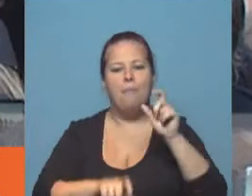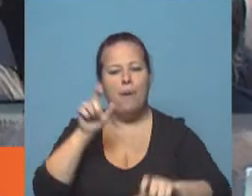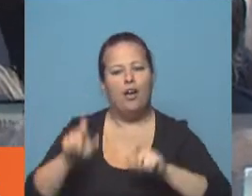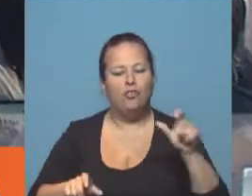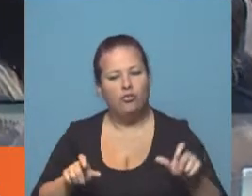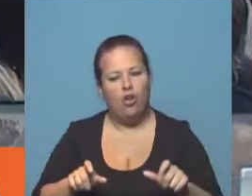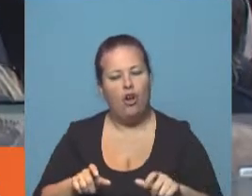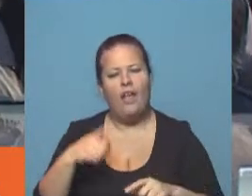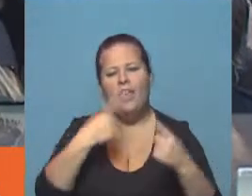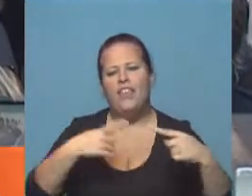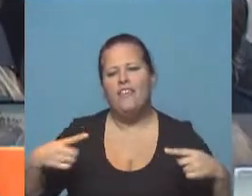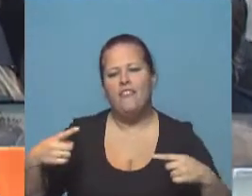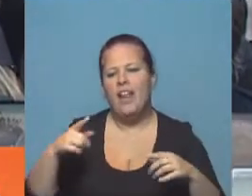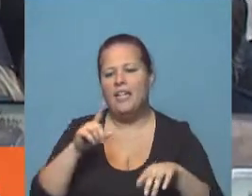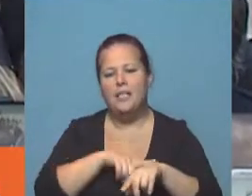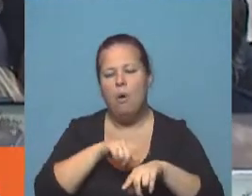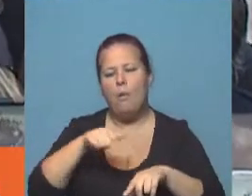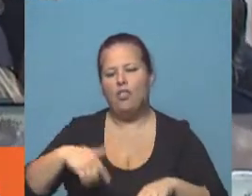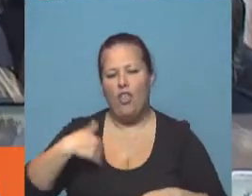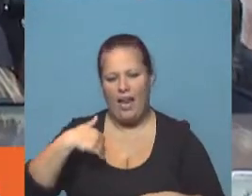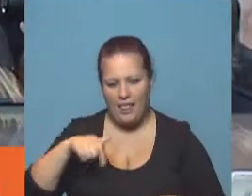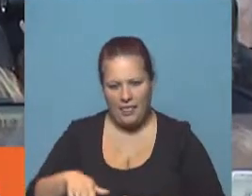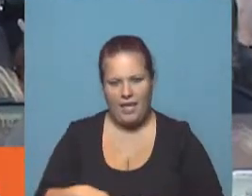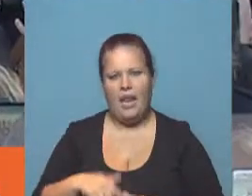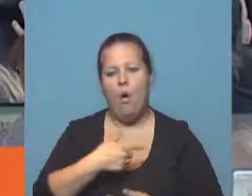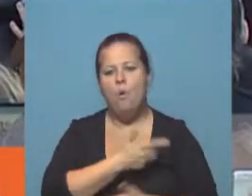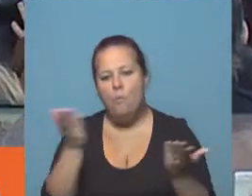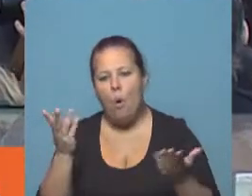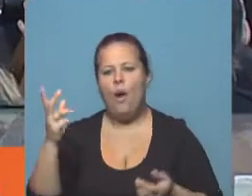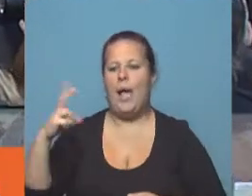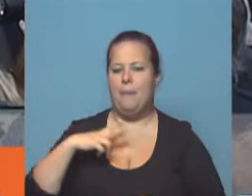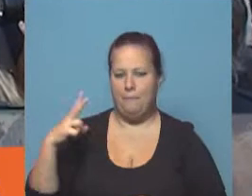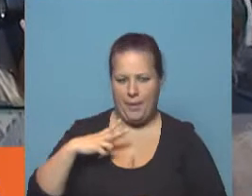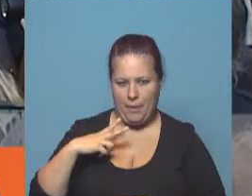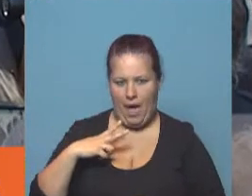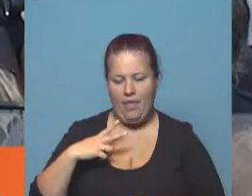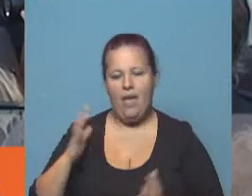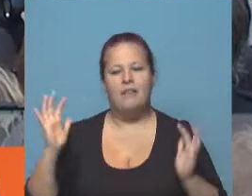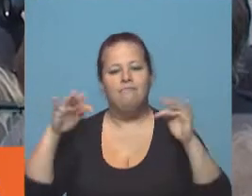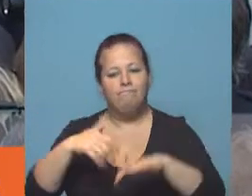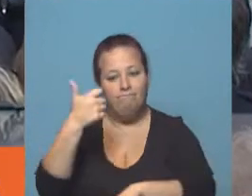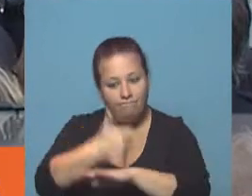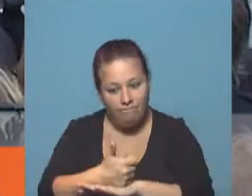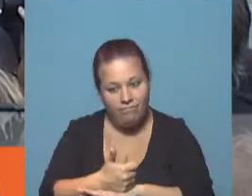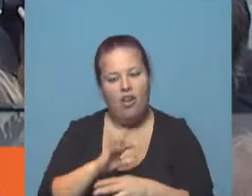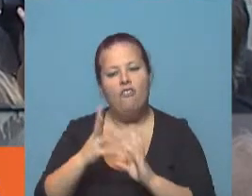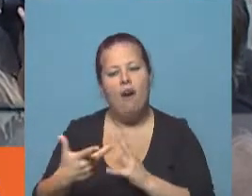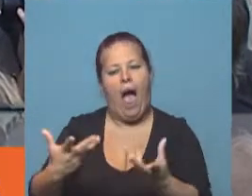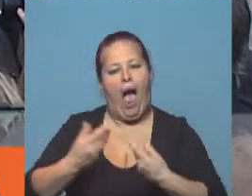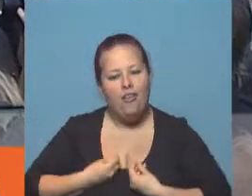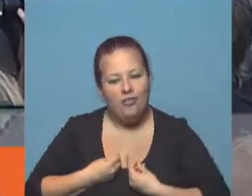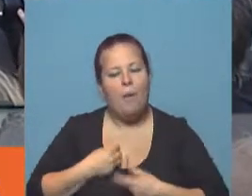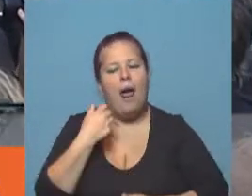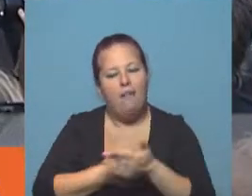personas de diferentes instancias de nuestro país, públicas y privadas, que con su presencia nos ayudan